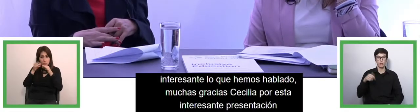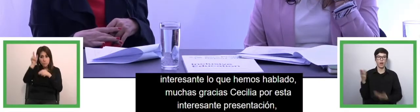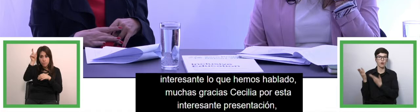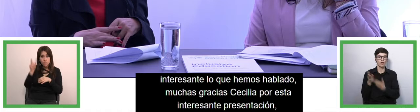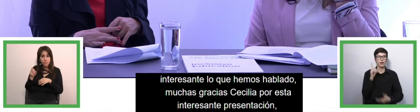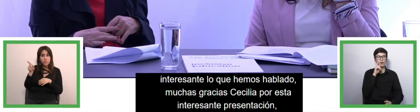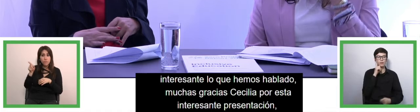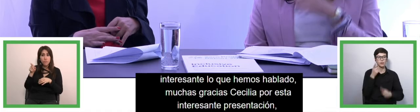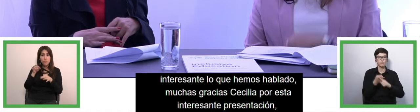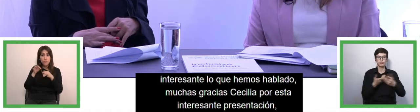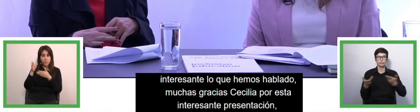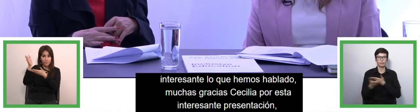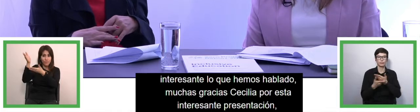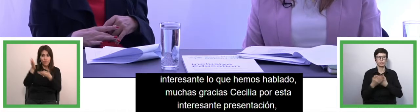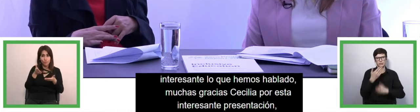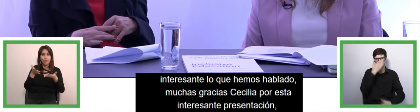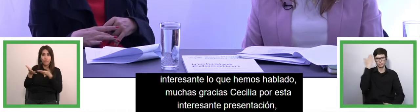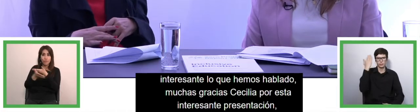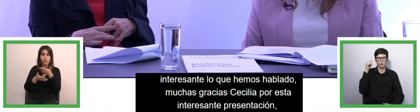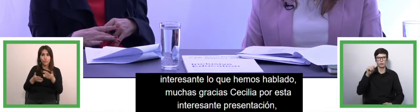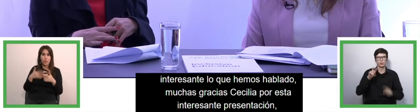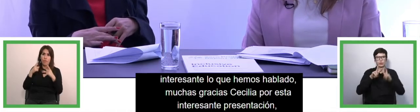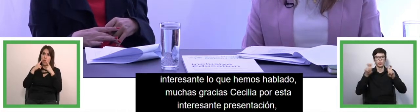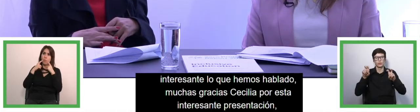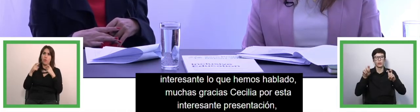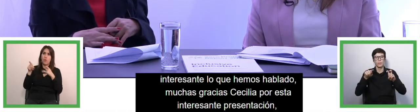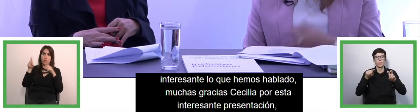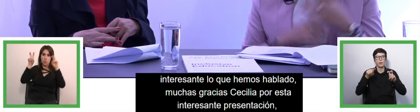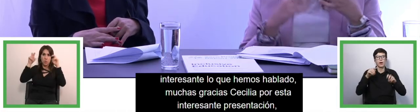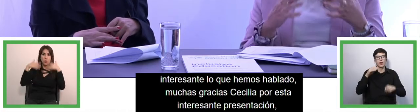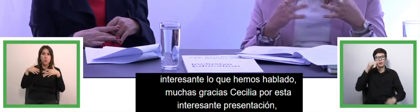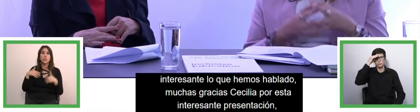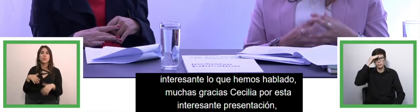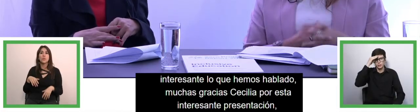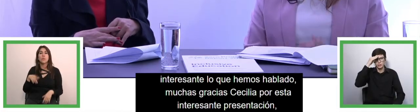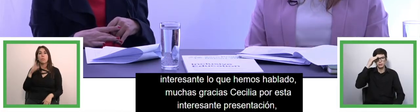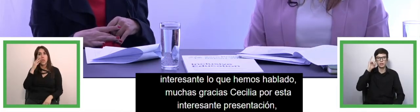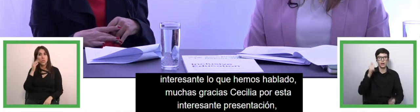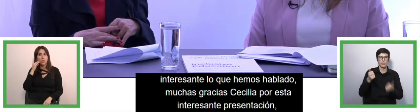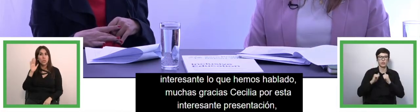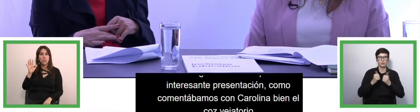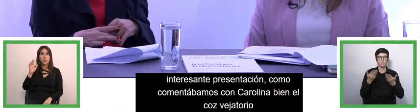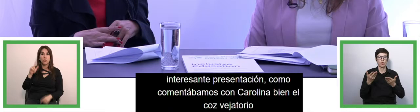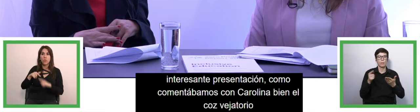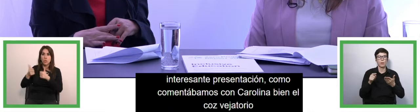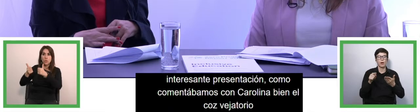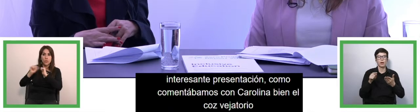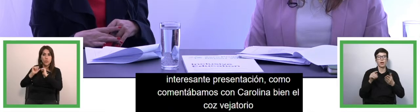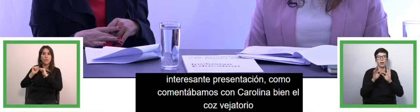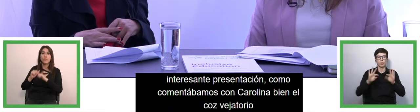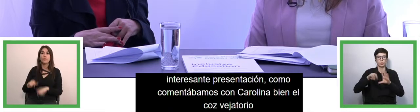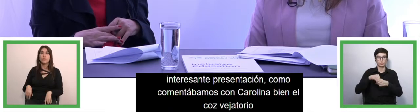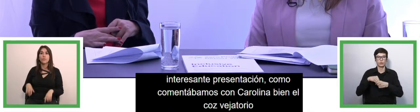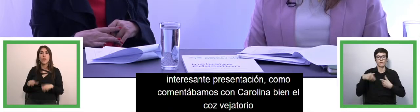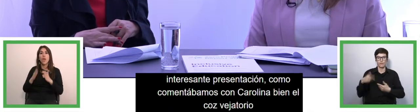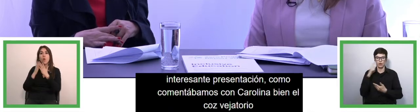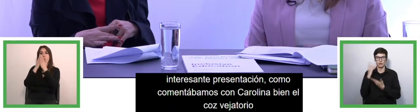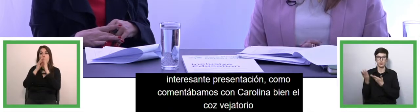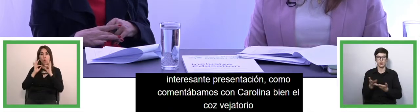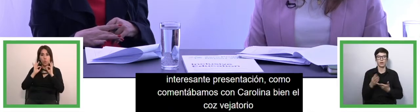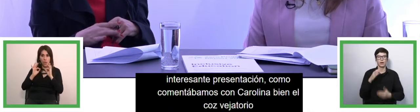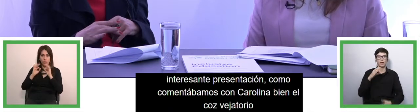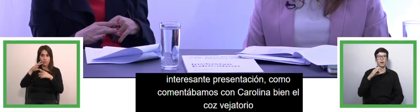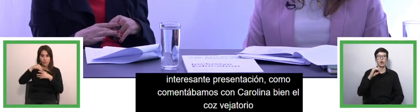el conversatorio de expertos, perspectiva, experiencia y desafíos para la educación inclusiva. Y los dejo con su moderadora, Constanza